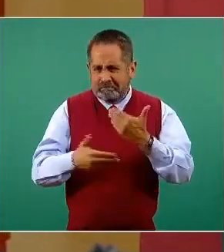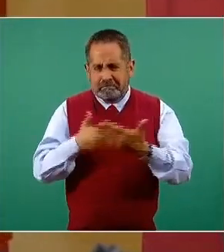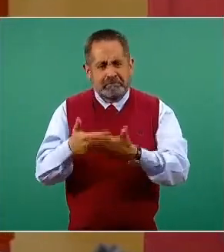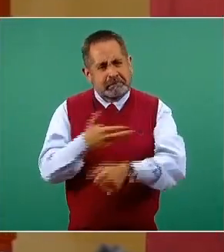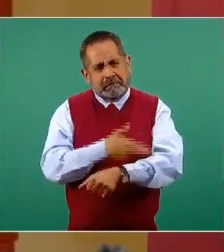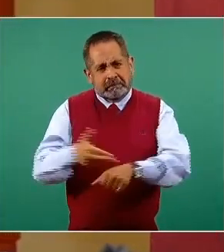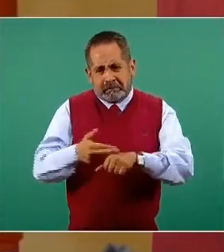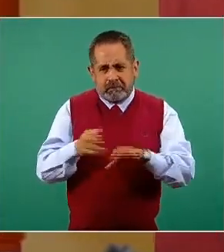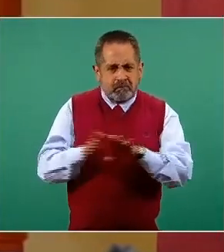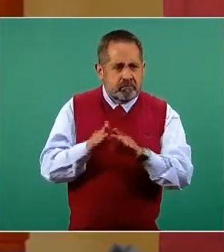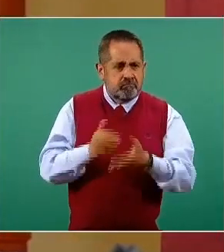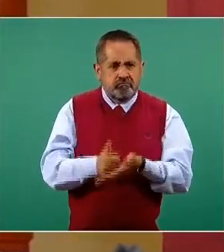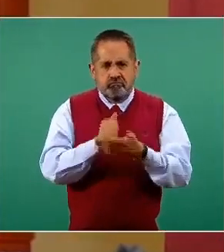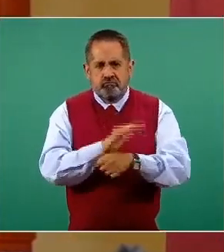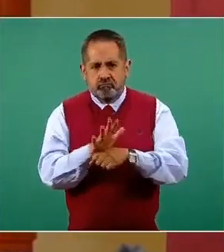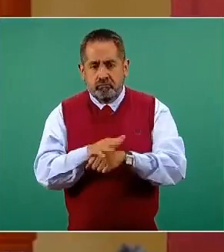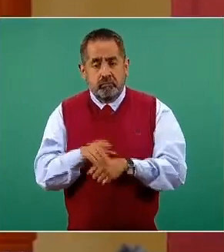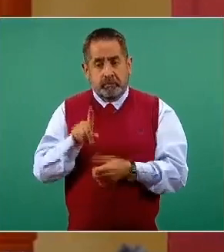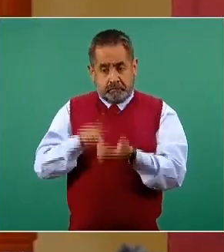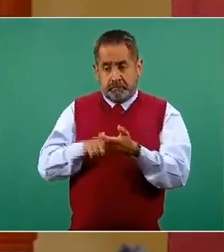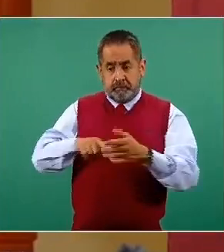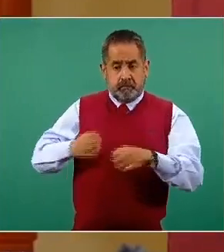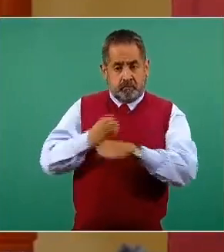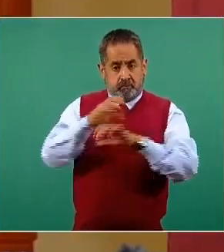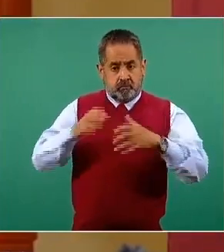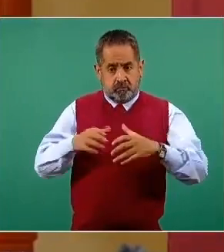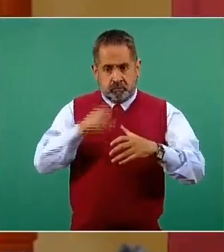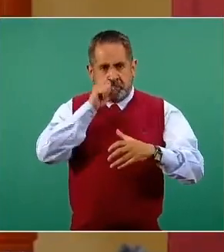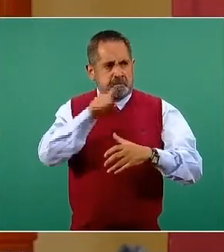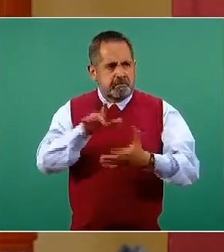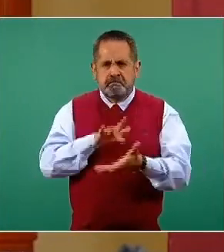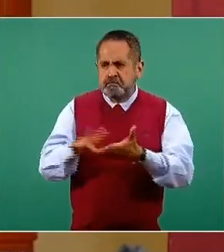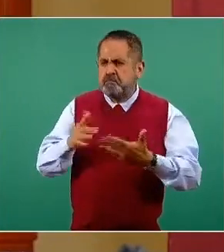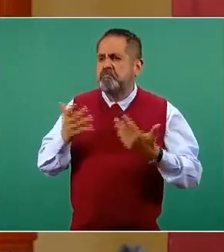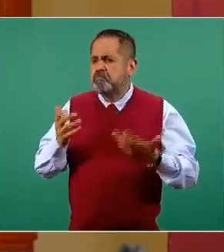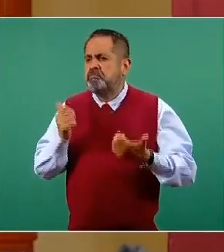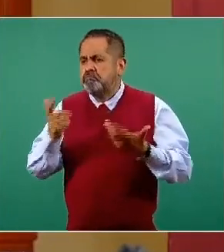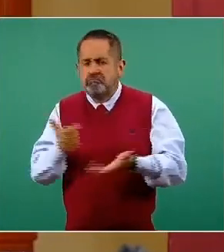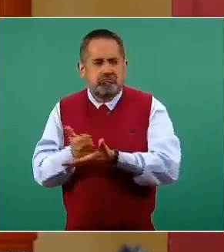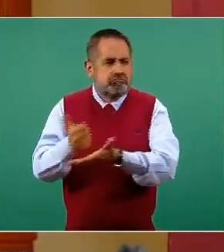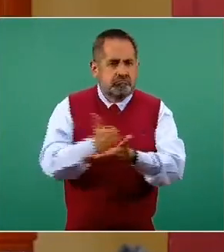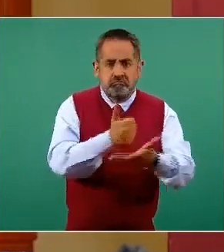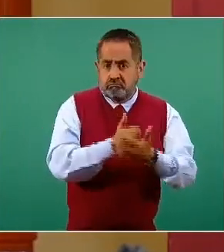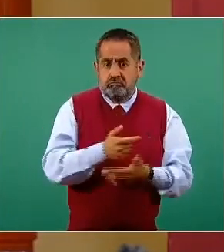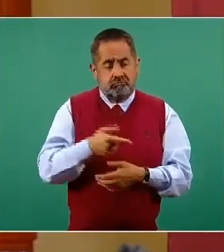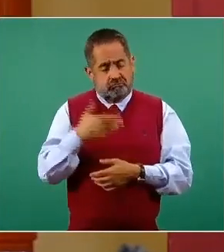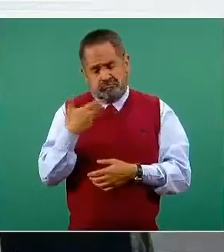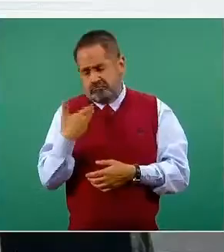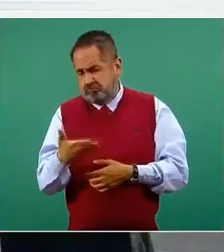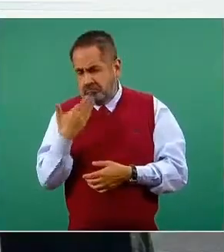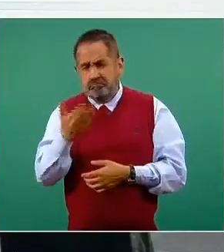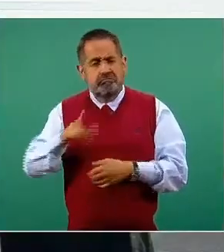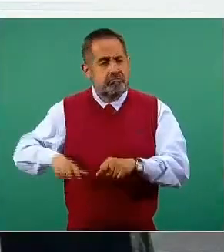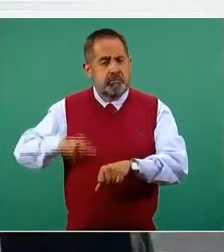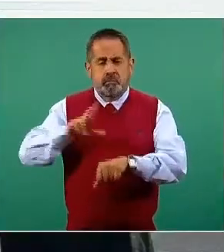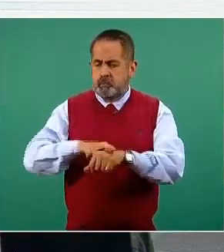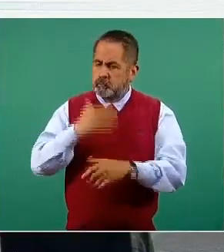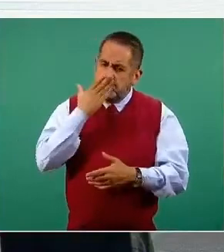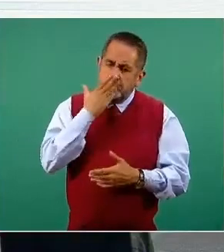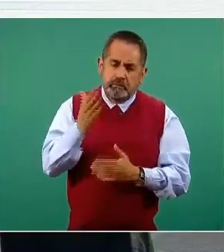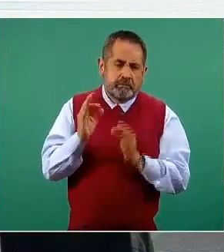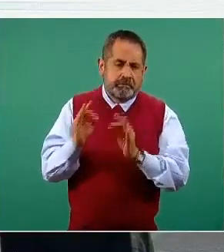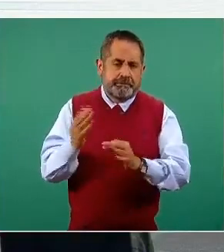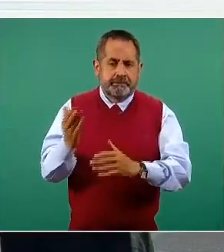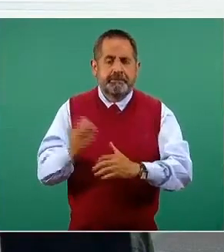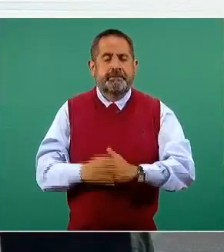respuesta a COVID, no solamente en su entidad federativa, sino en apoyo de toda la nación. Muchas gracias, gobernador